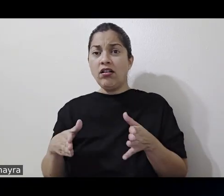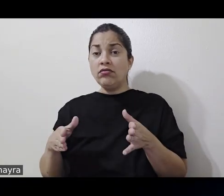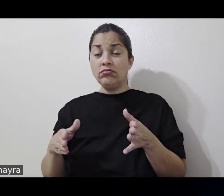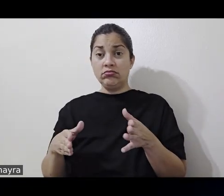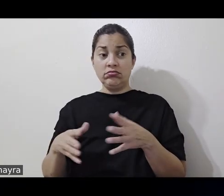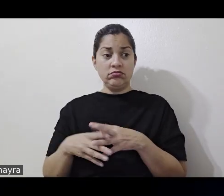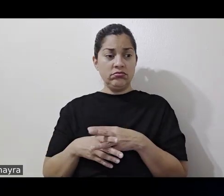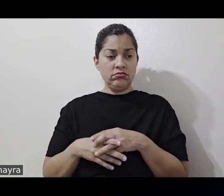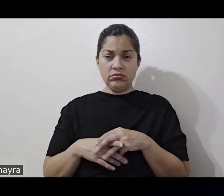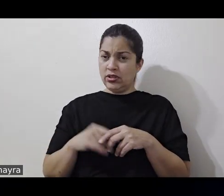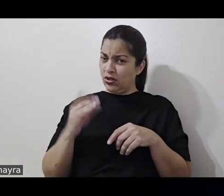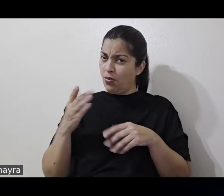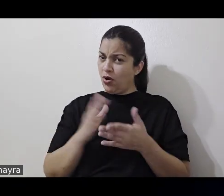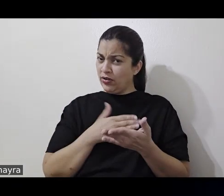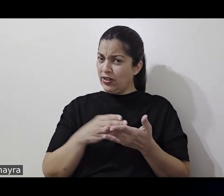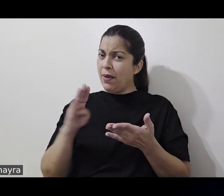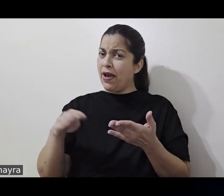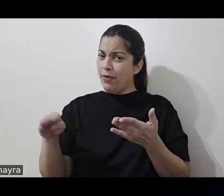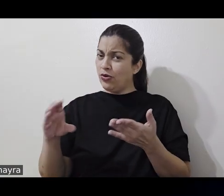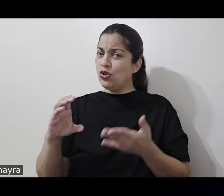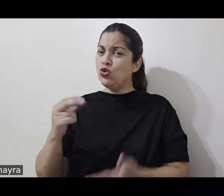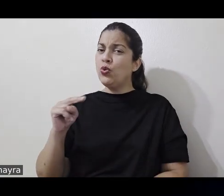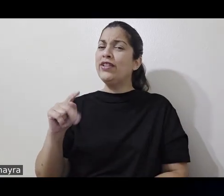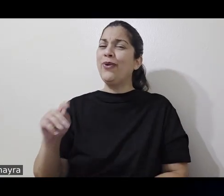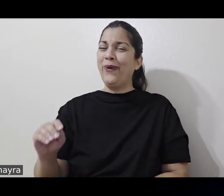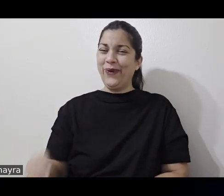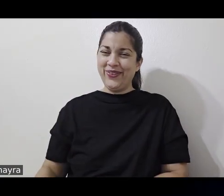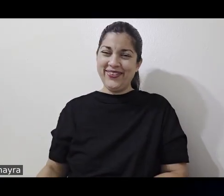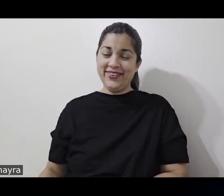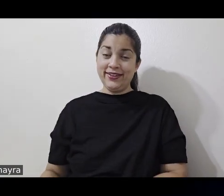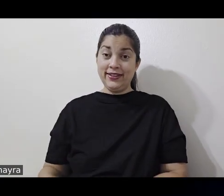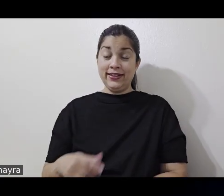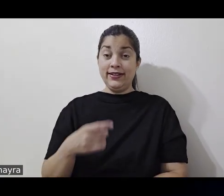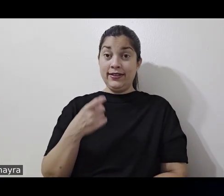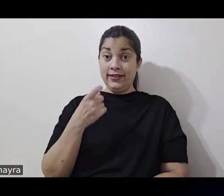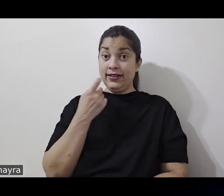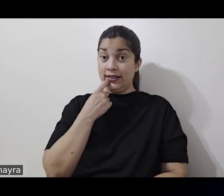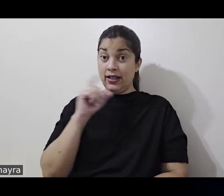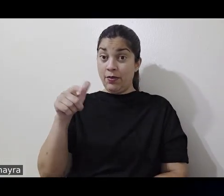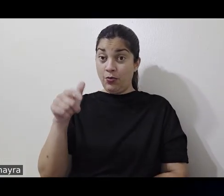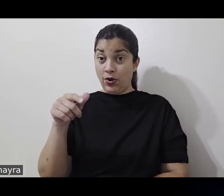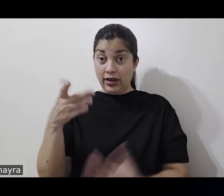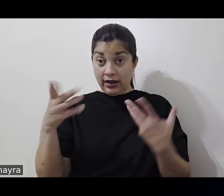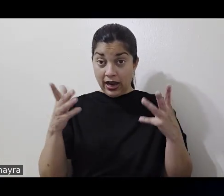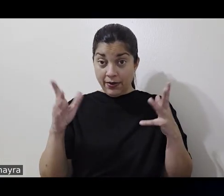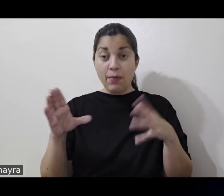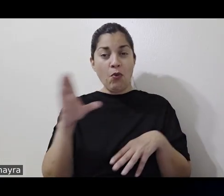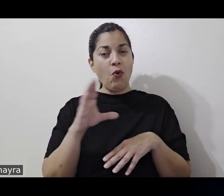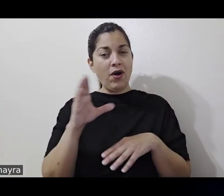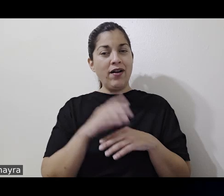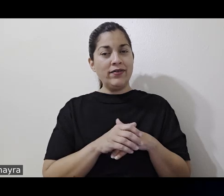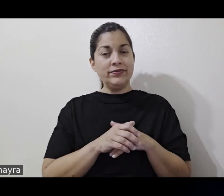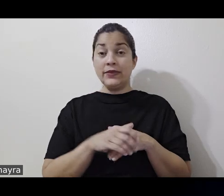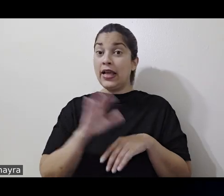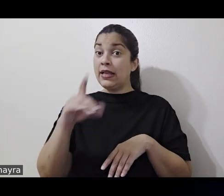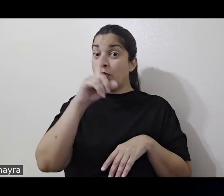falda de Chuyito el de Bayamón. Después, ahorita cuando acabes, busca la de eso.